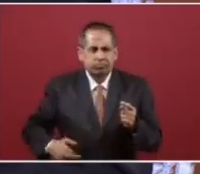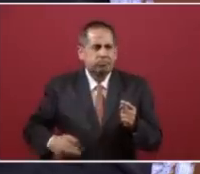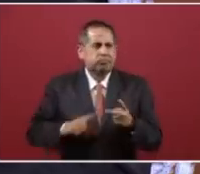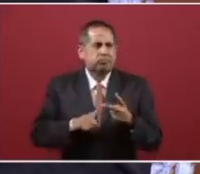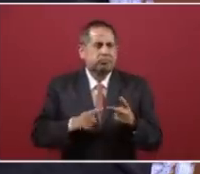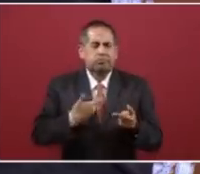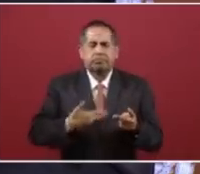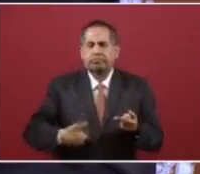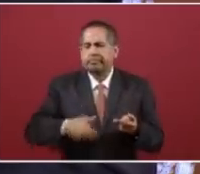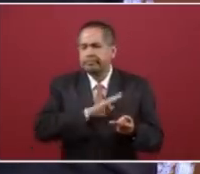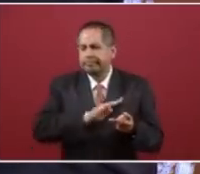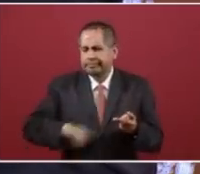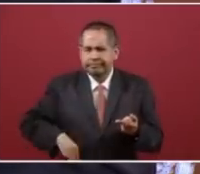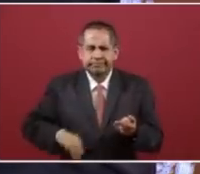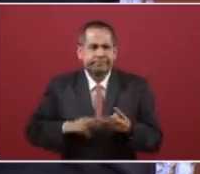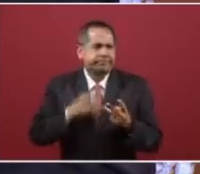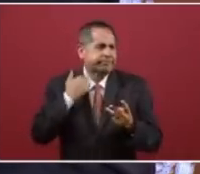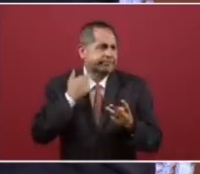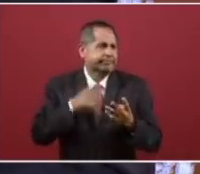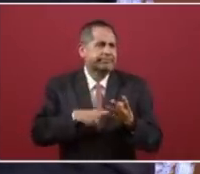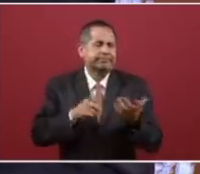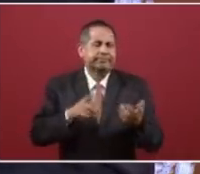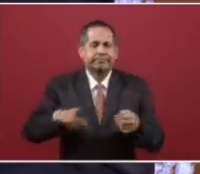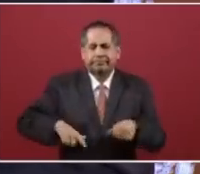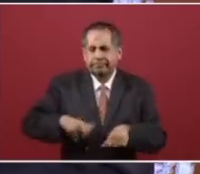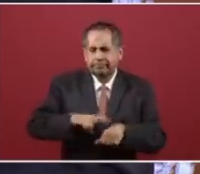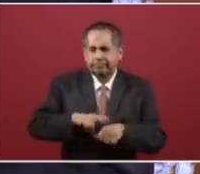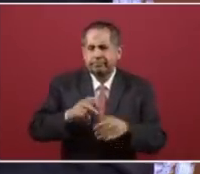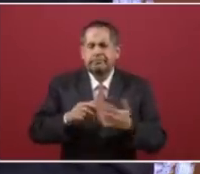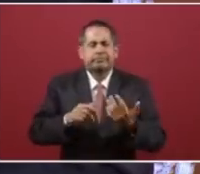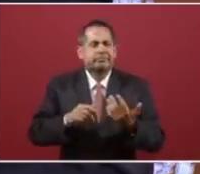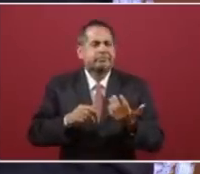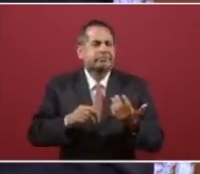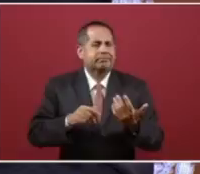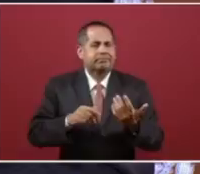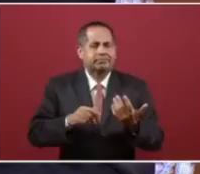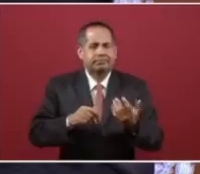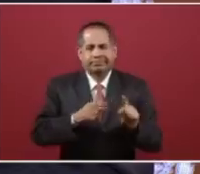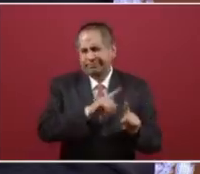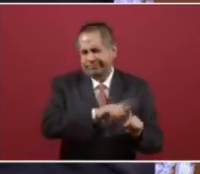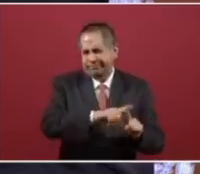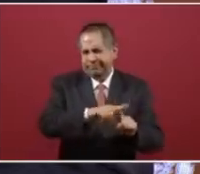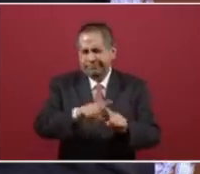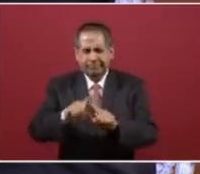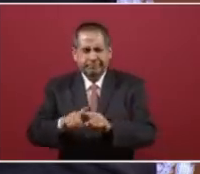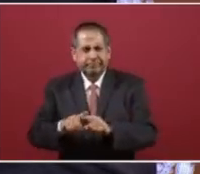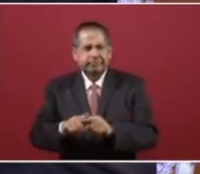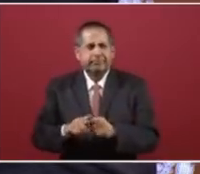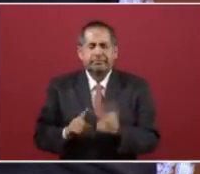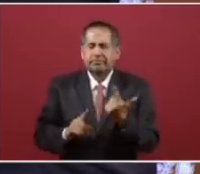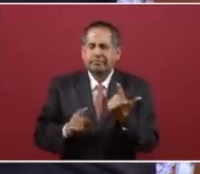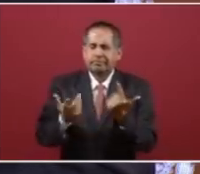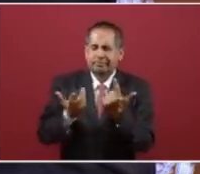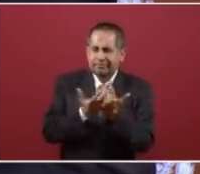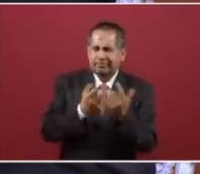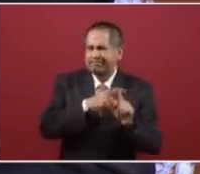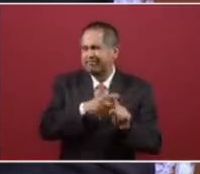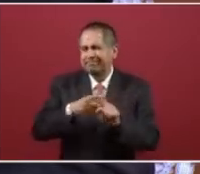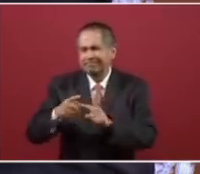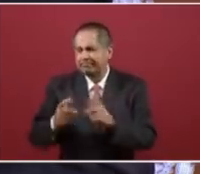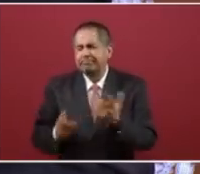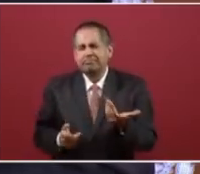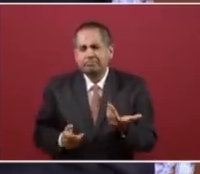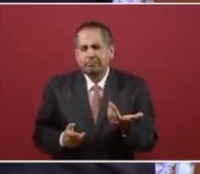municipales gobernadores ya ya este